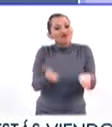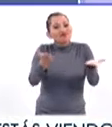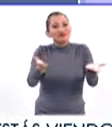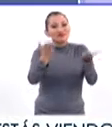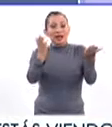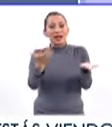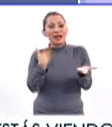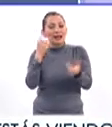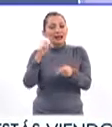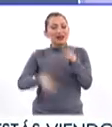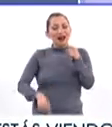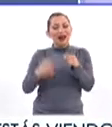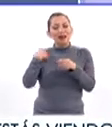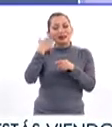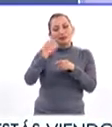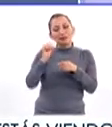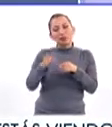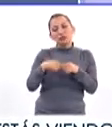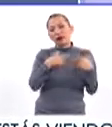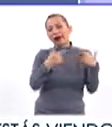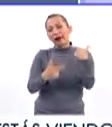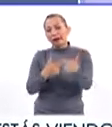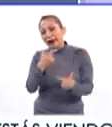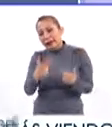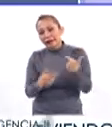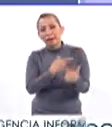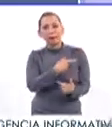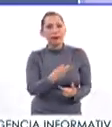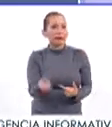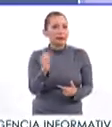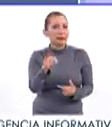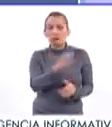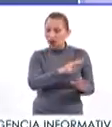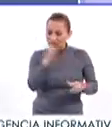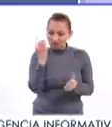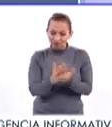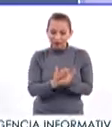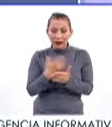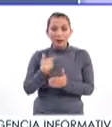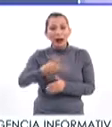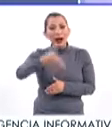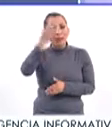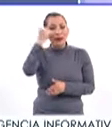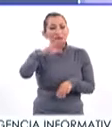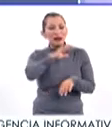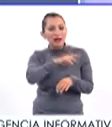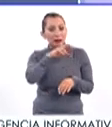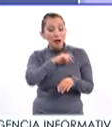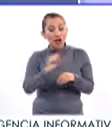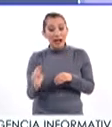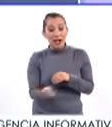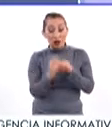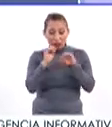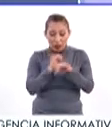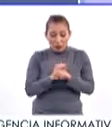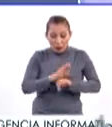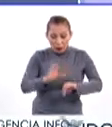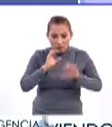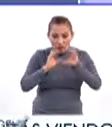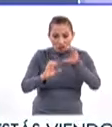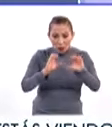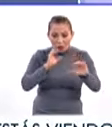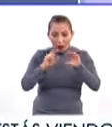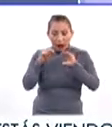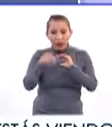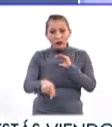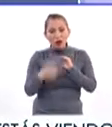potencial y a romper los ciclos intergeneracionales de la pobreza. Para acelerar el aprendizaje, las tecnologías de la información y la